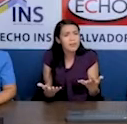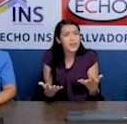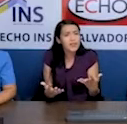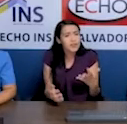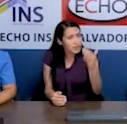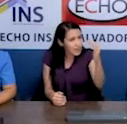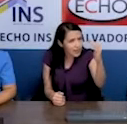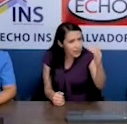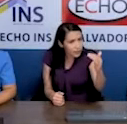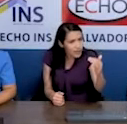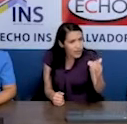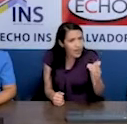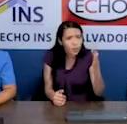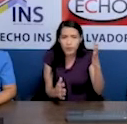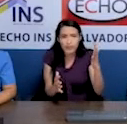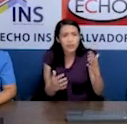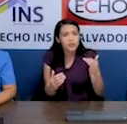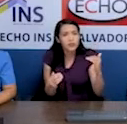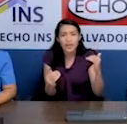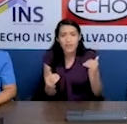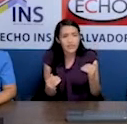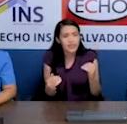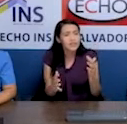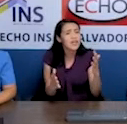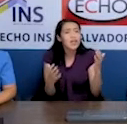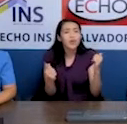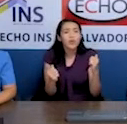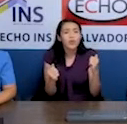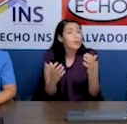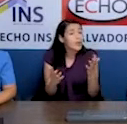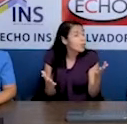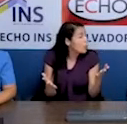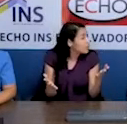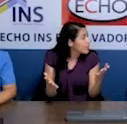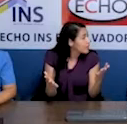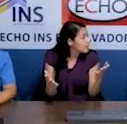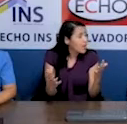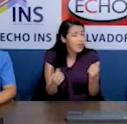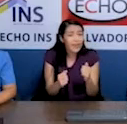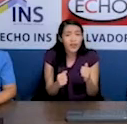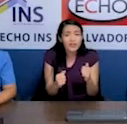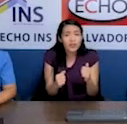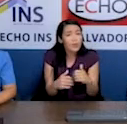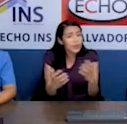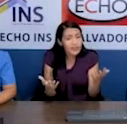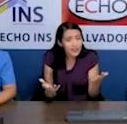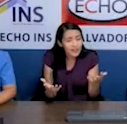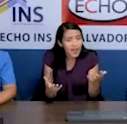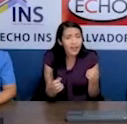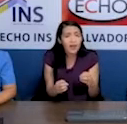¿el paciente paliativo será que le puede dar un paciente con diabetes, con tuberculosis, que ha